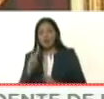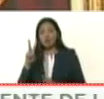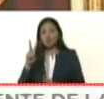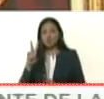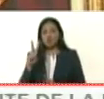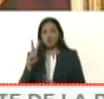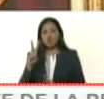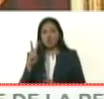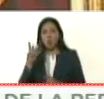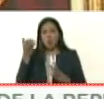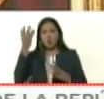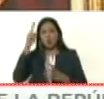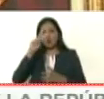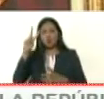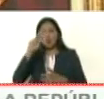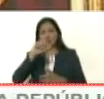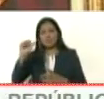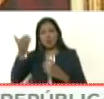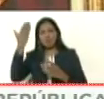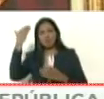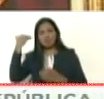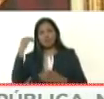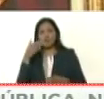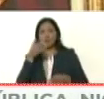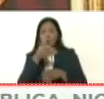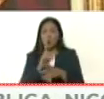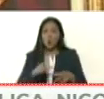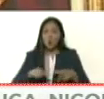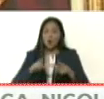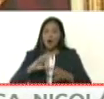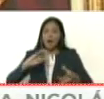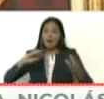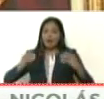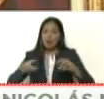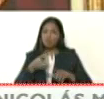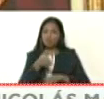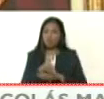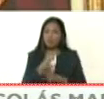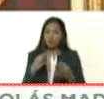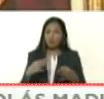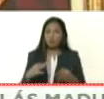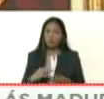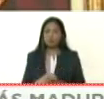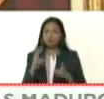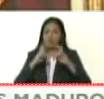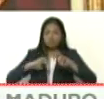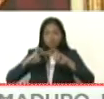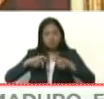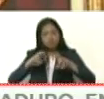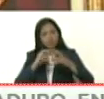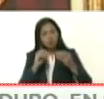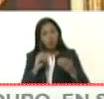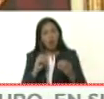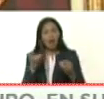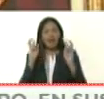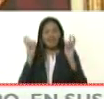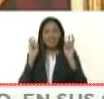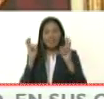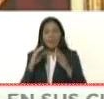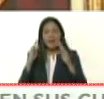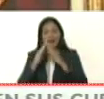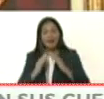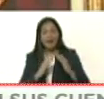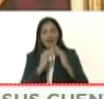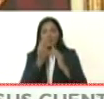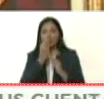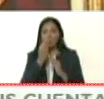en uno de los centros fundamentales de almacenamiento y distribución de los CLAP, y hoy quise revisar el tema de las casas de alimentación,